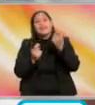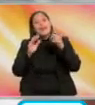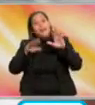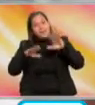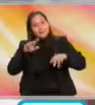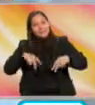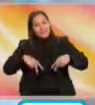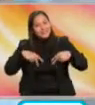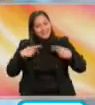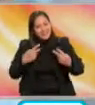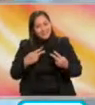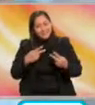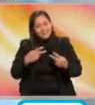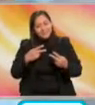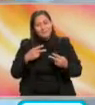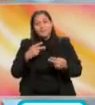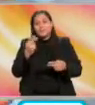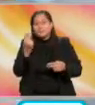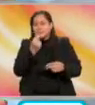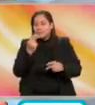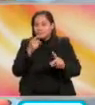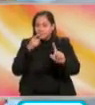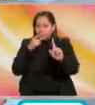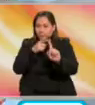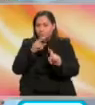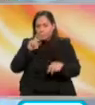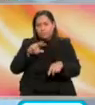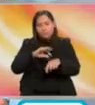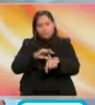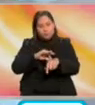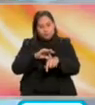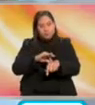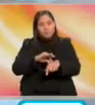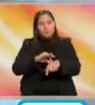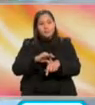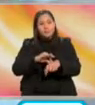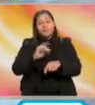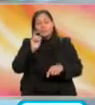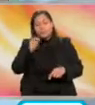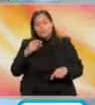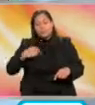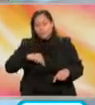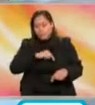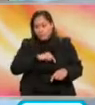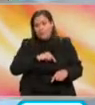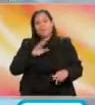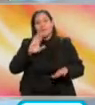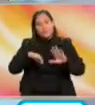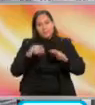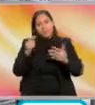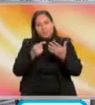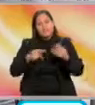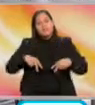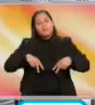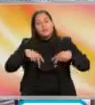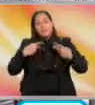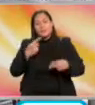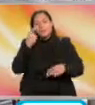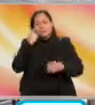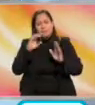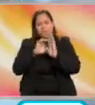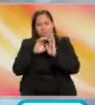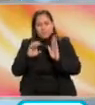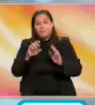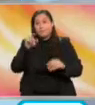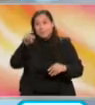¿sí? Debemos ser bien objetivos y bien reales de que también somos débiles en muchas cosas. La